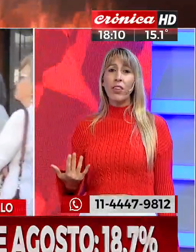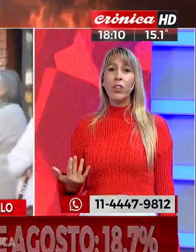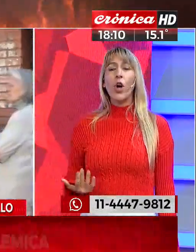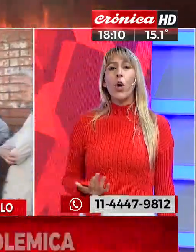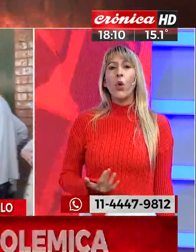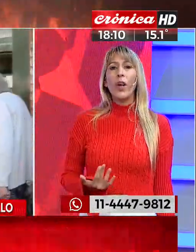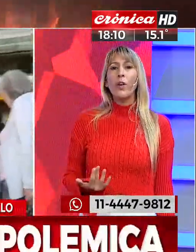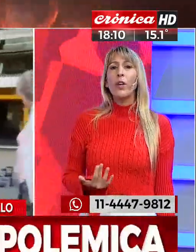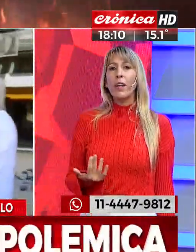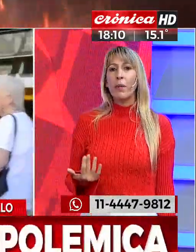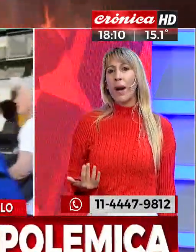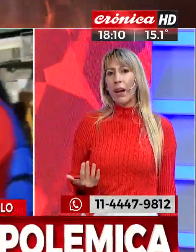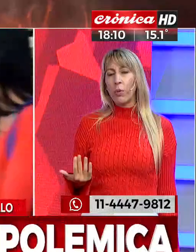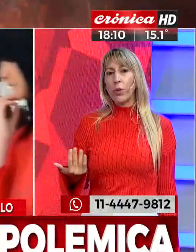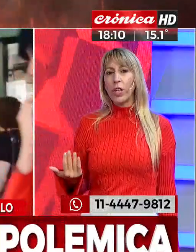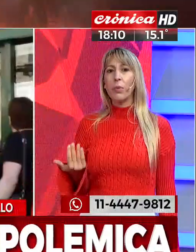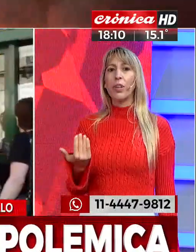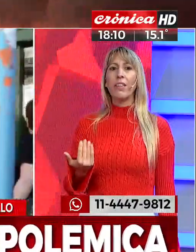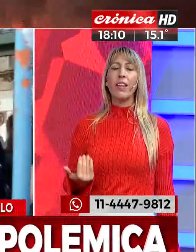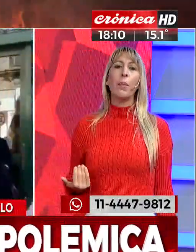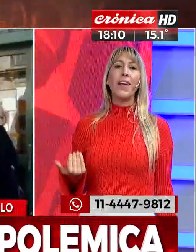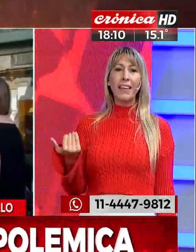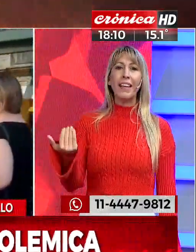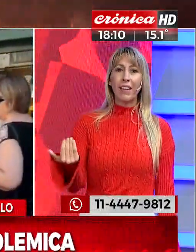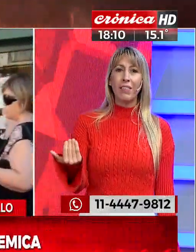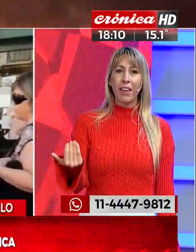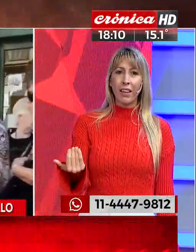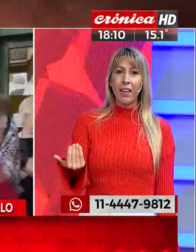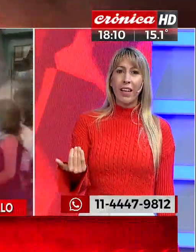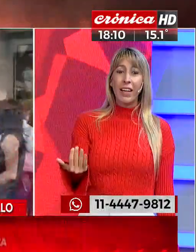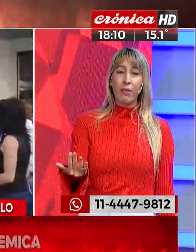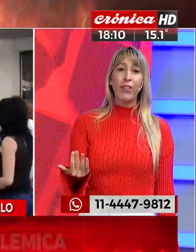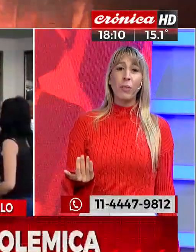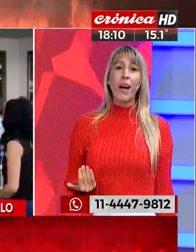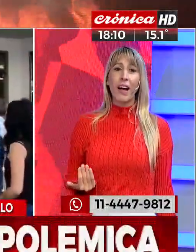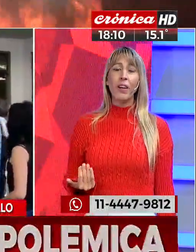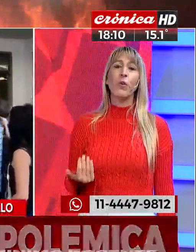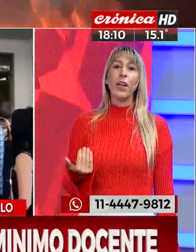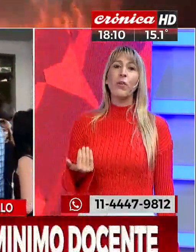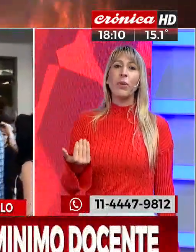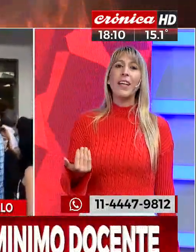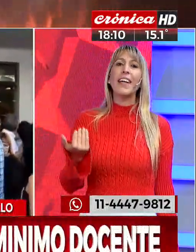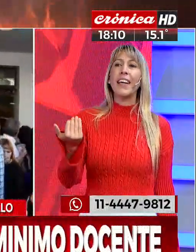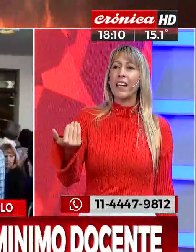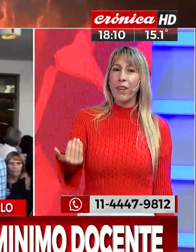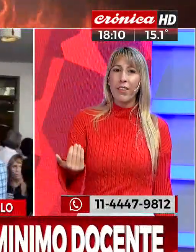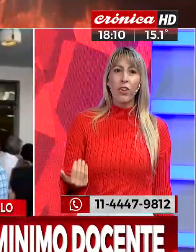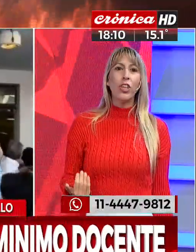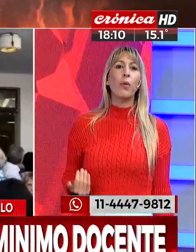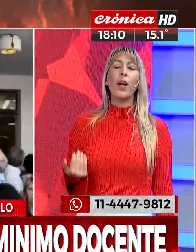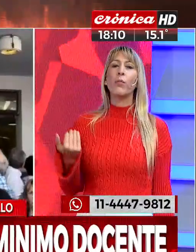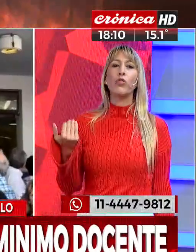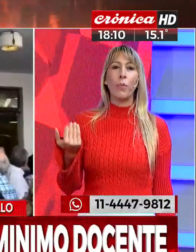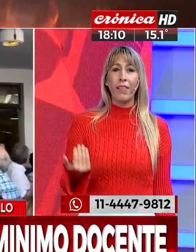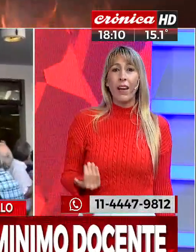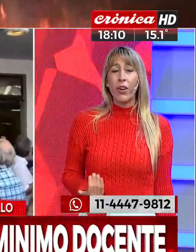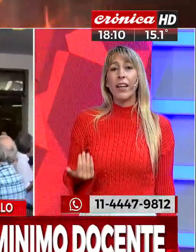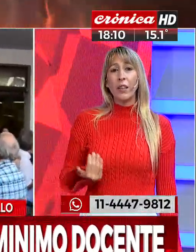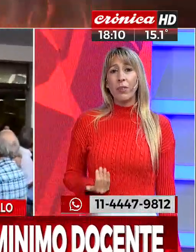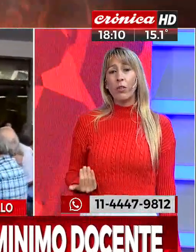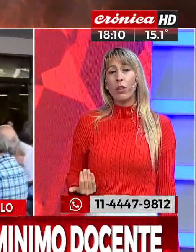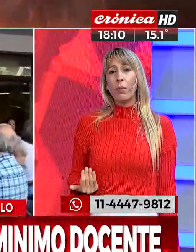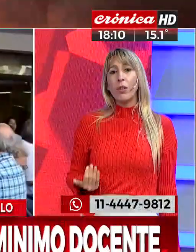inflación lo cual no es malo por qué Porque si el país crece y la inflación baja el jubilado puede ganar la inflación y cobrar mucho más